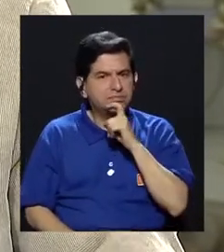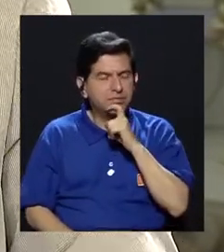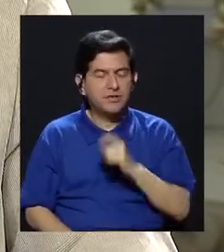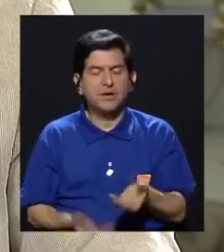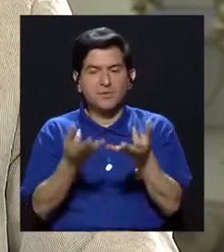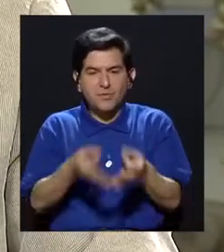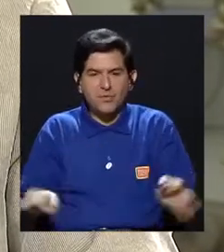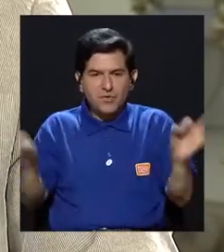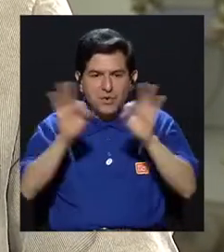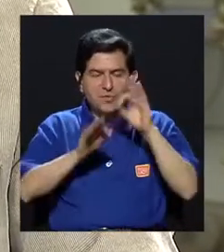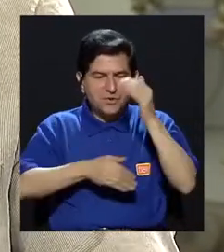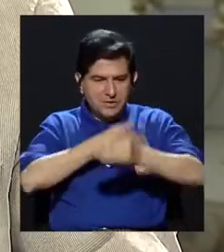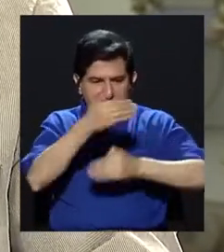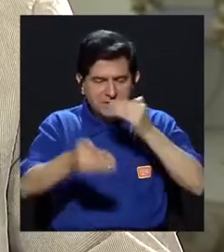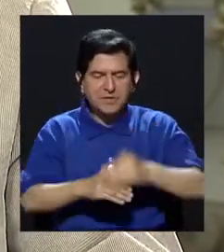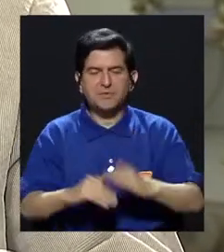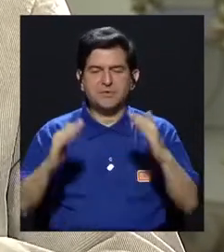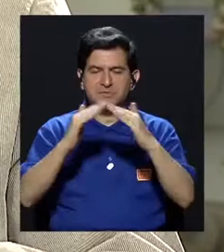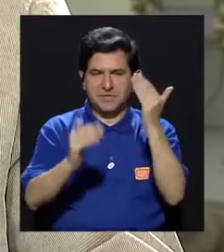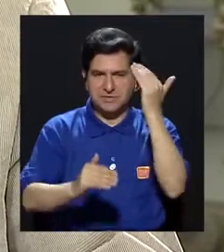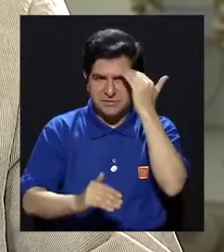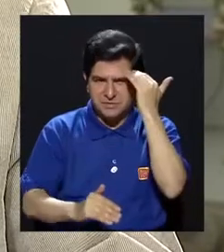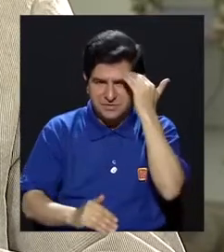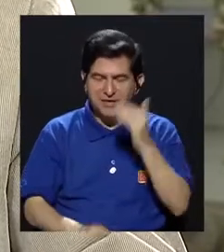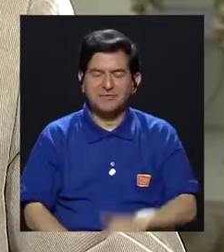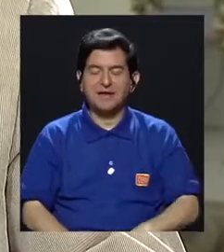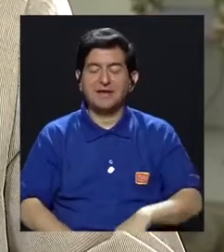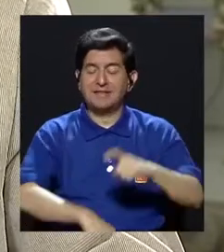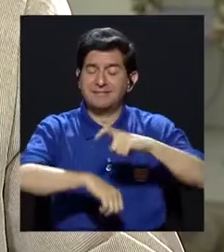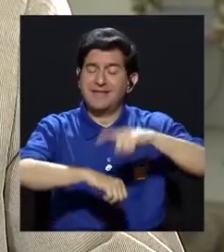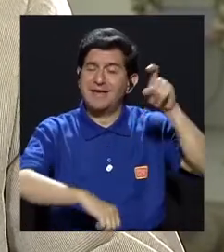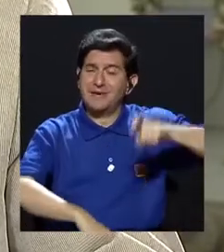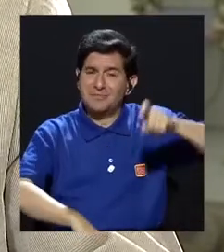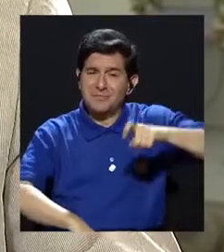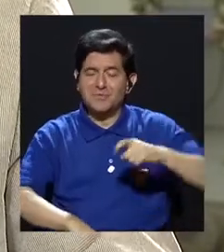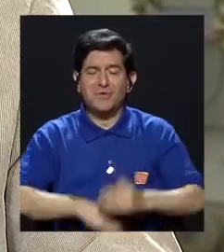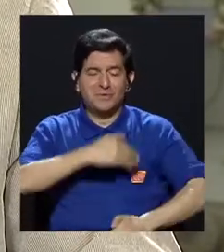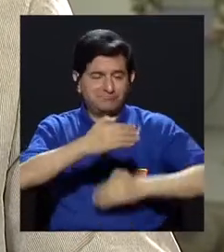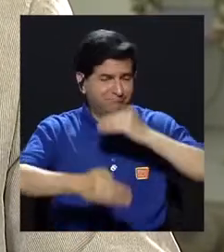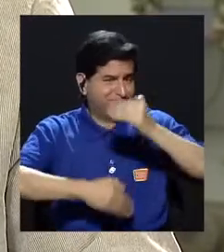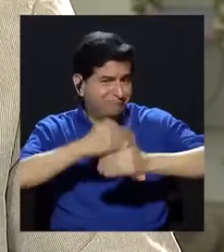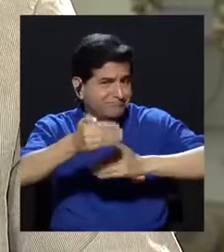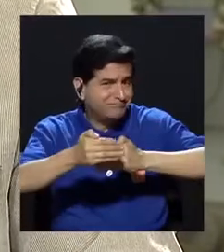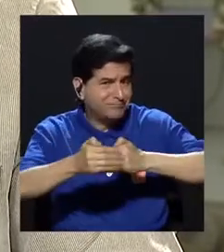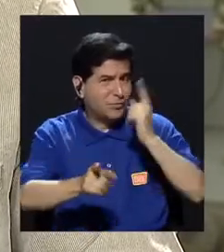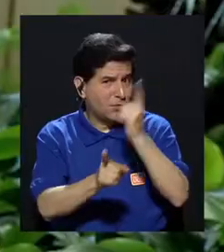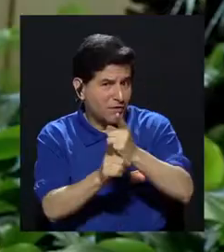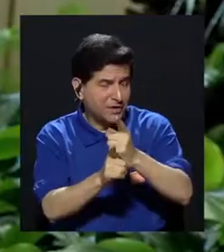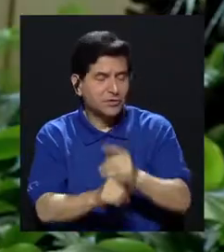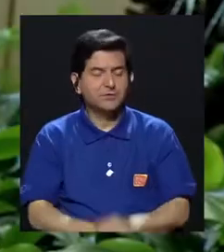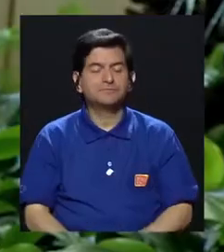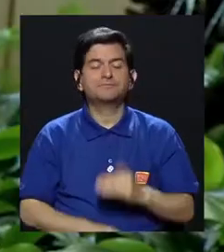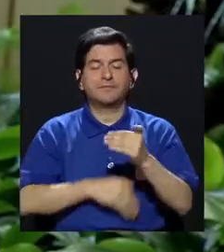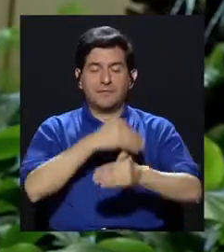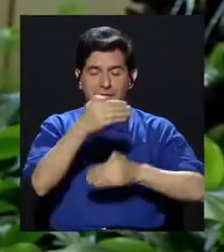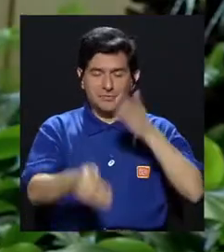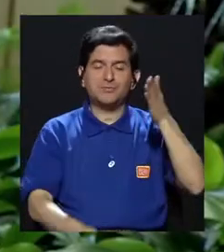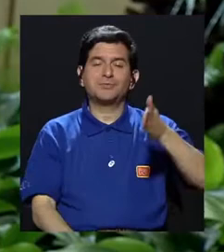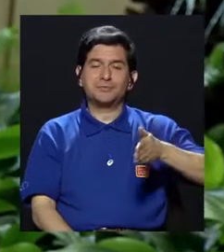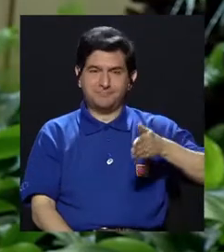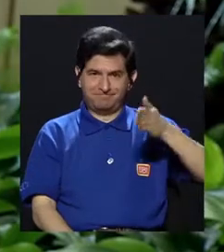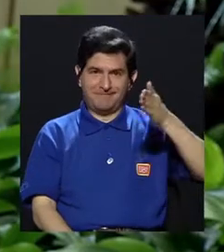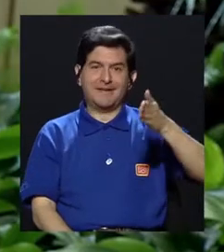en los hogares lo entiendan, porque como todo proceso va a llevar un tiempo para que se dé ese cambio. No me equivoco. Es un proceso